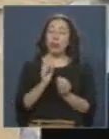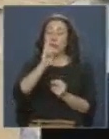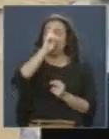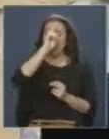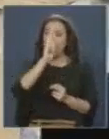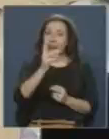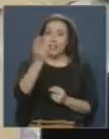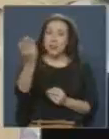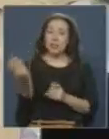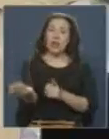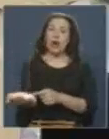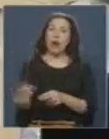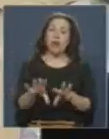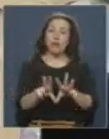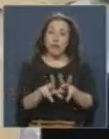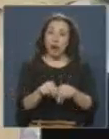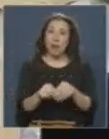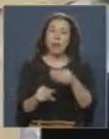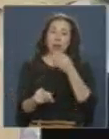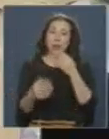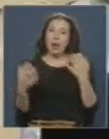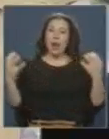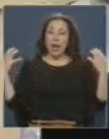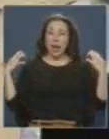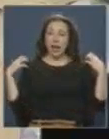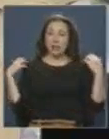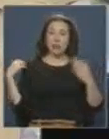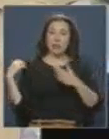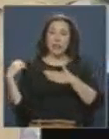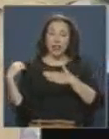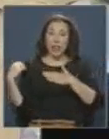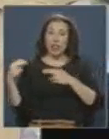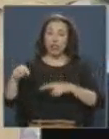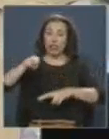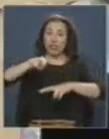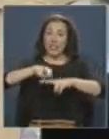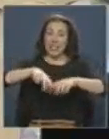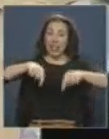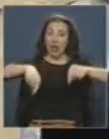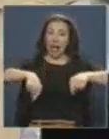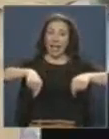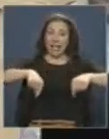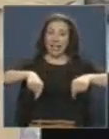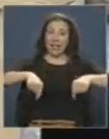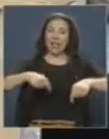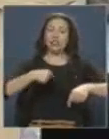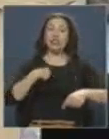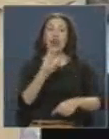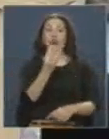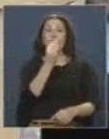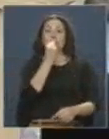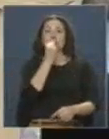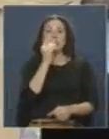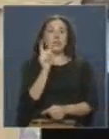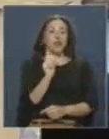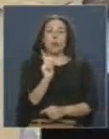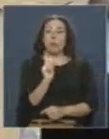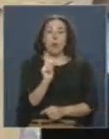también a la responsabilidad que me colocó en este escaño, es que no puedo callar, presidenta, y confieso que